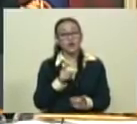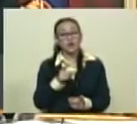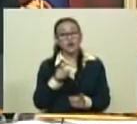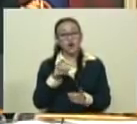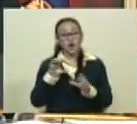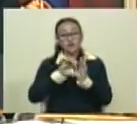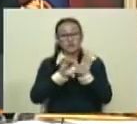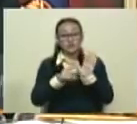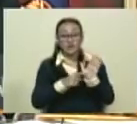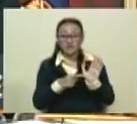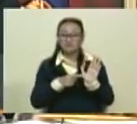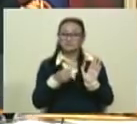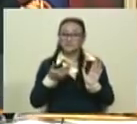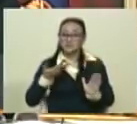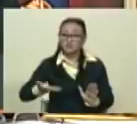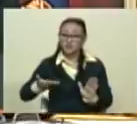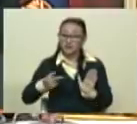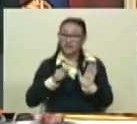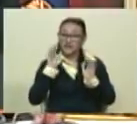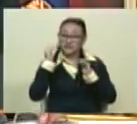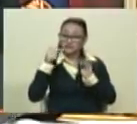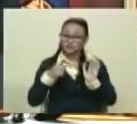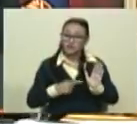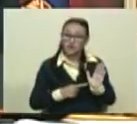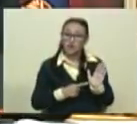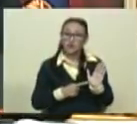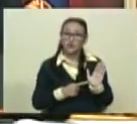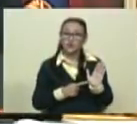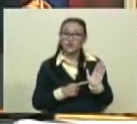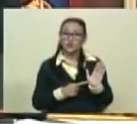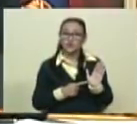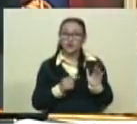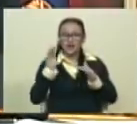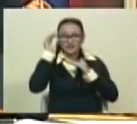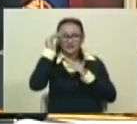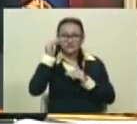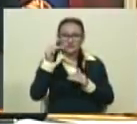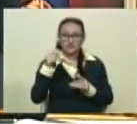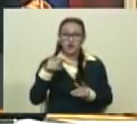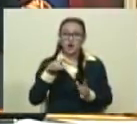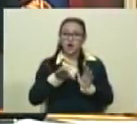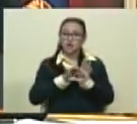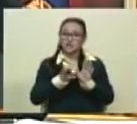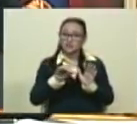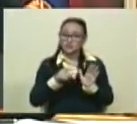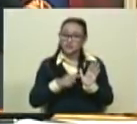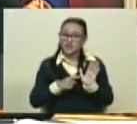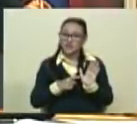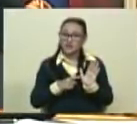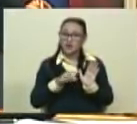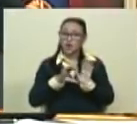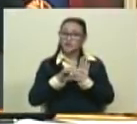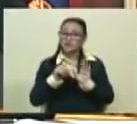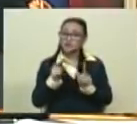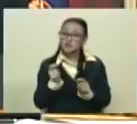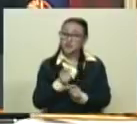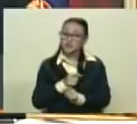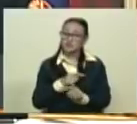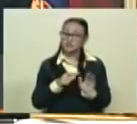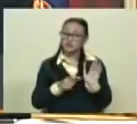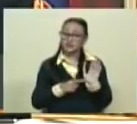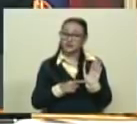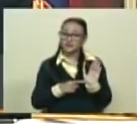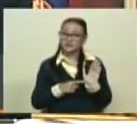importante. Atención, atención. La constituyente, en primer lugar, es